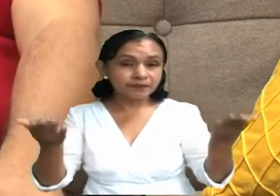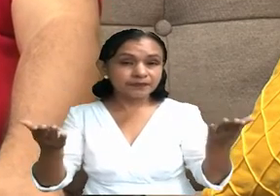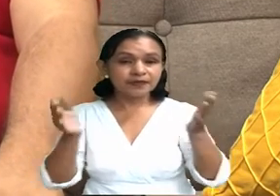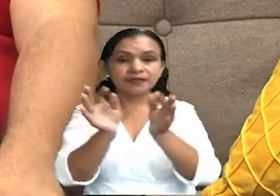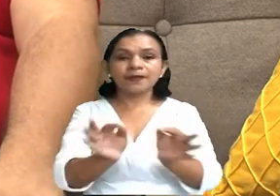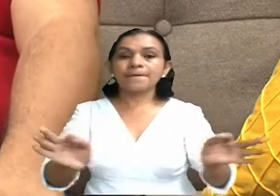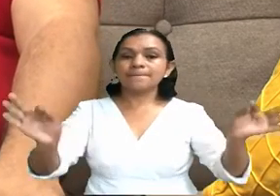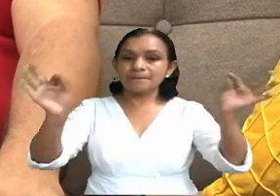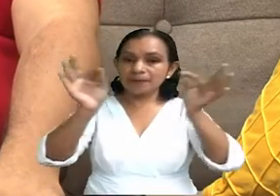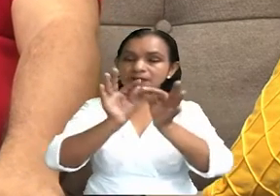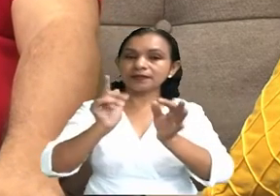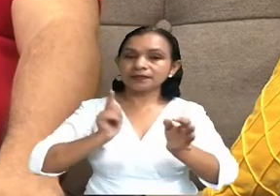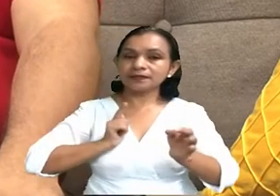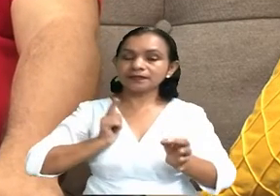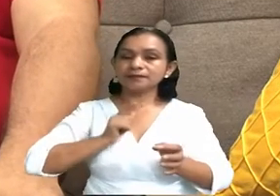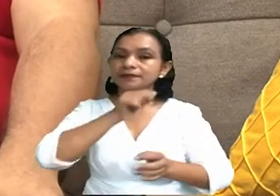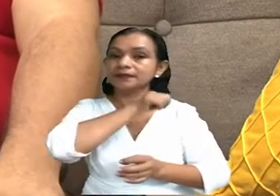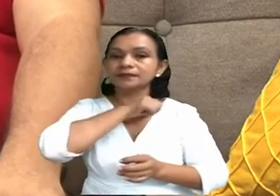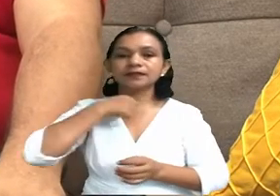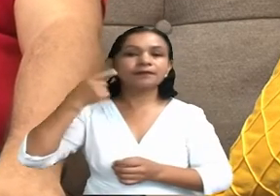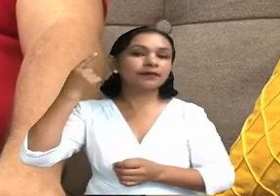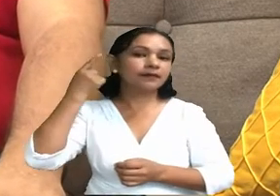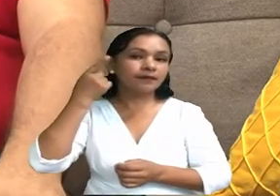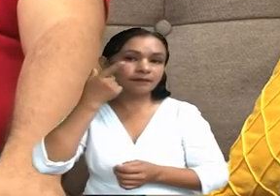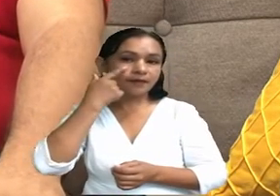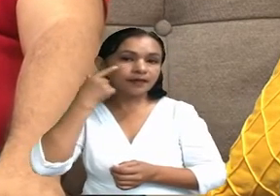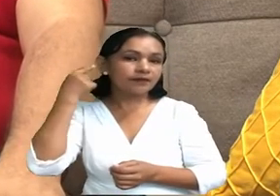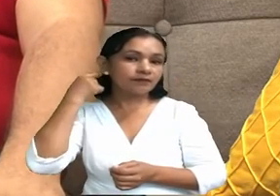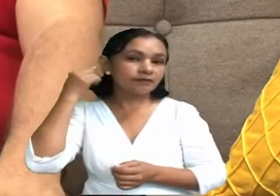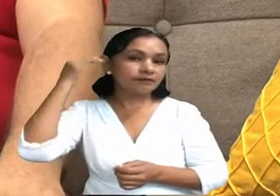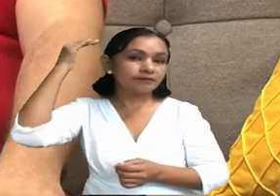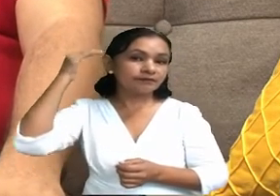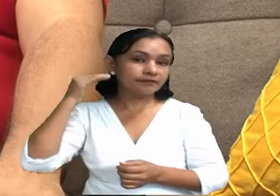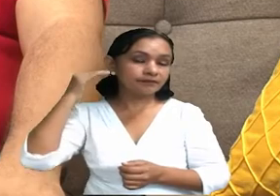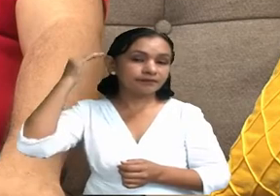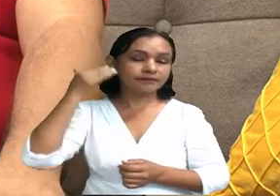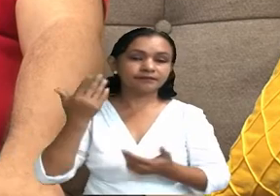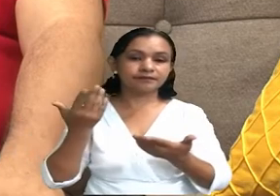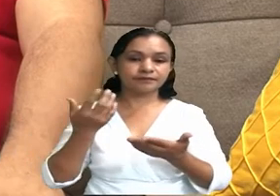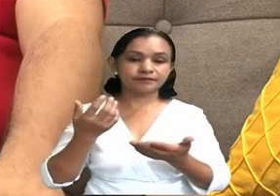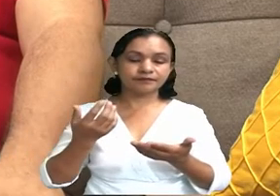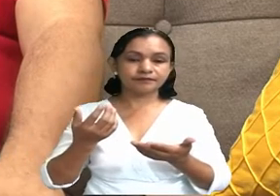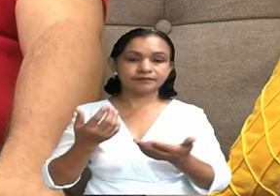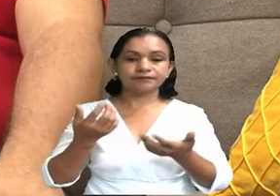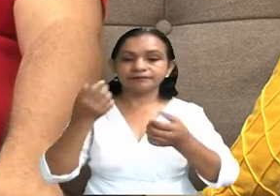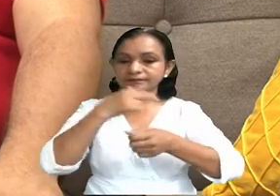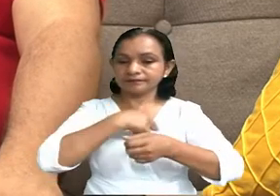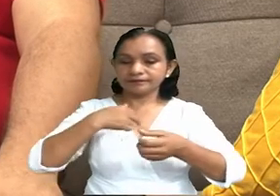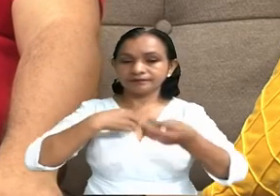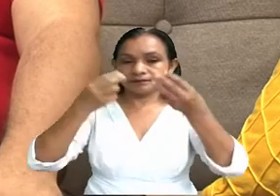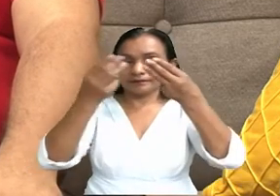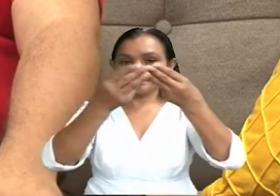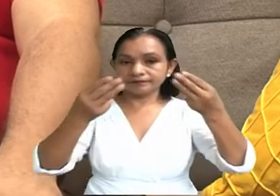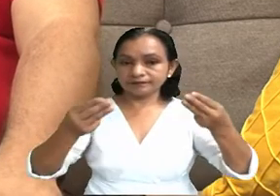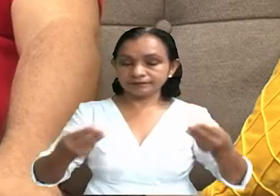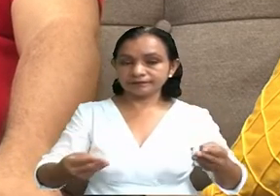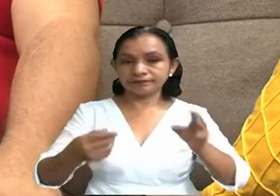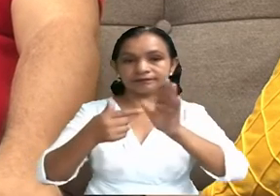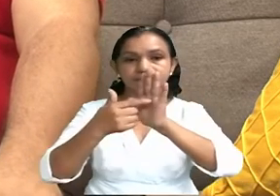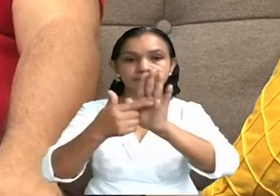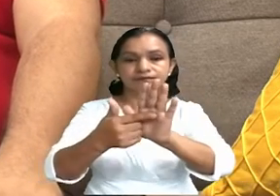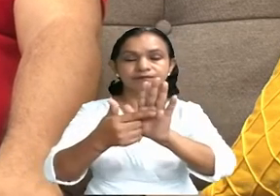importante contar con este tipo de servicio. La producción de medios auxiliares. Estamos hablando, por